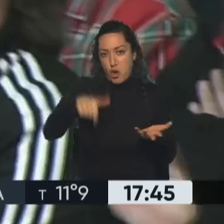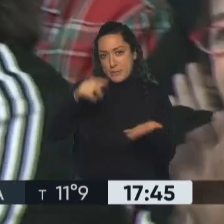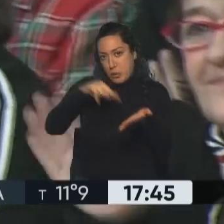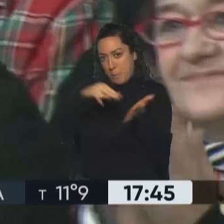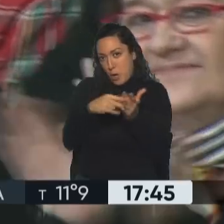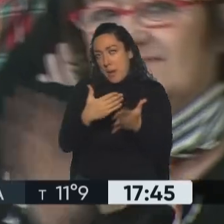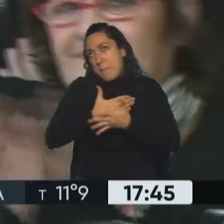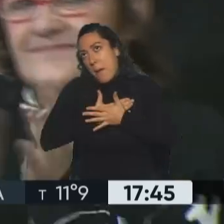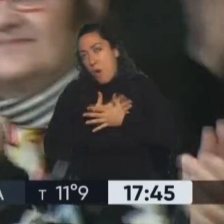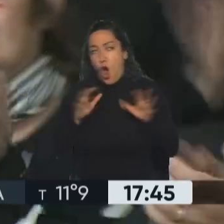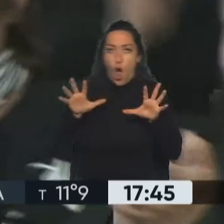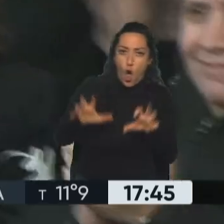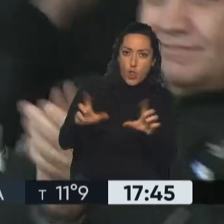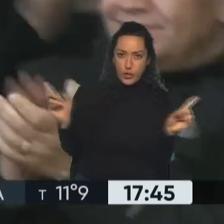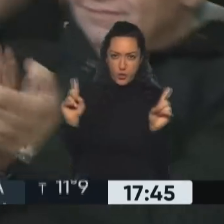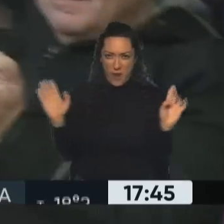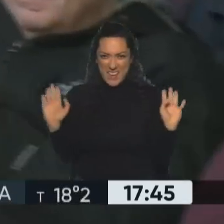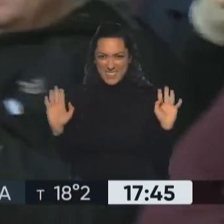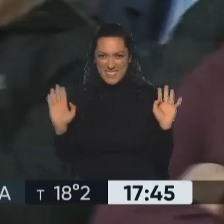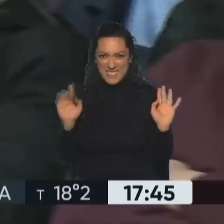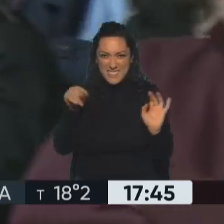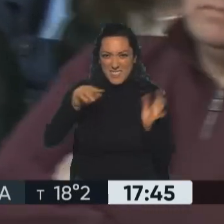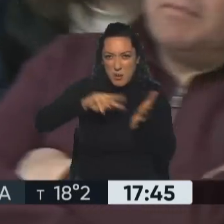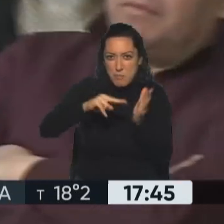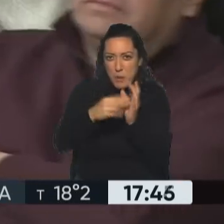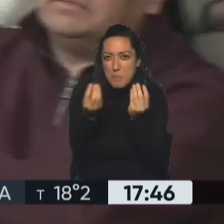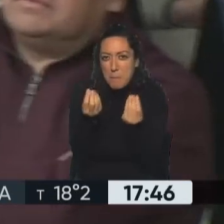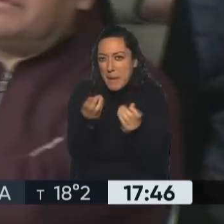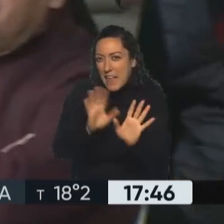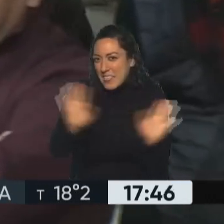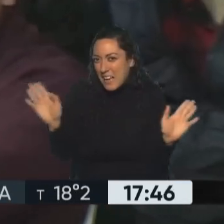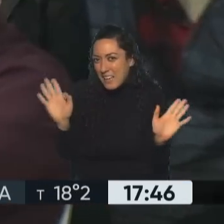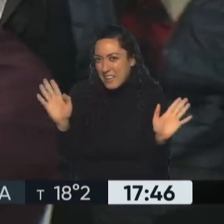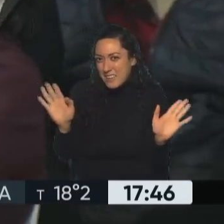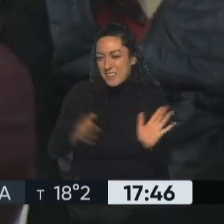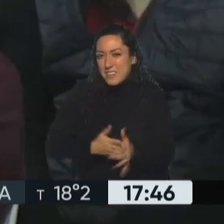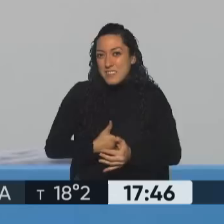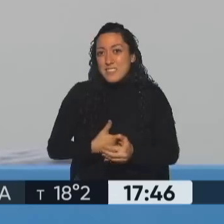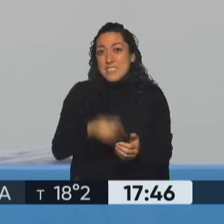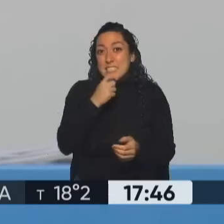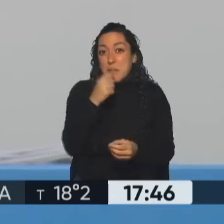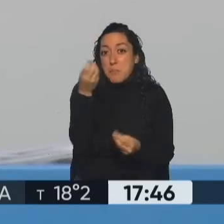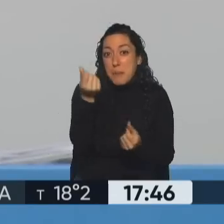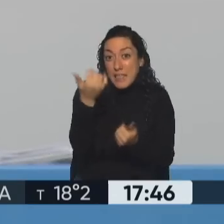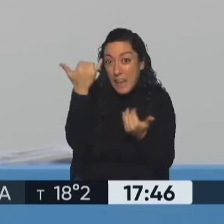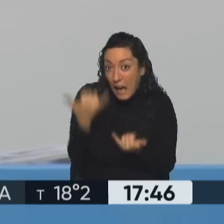problema de amores y odios, es un problema de plata. Y cuando hay